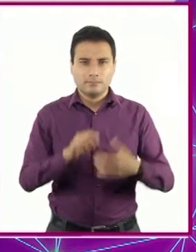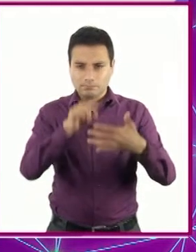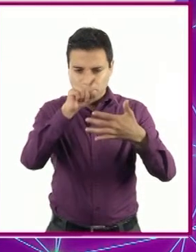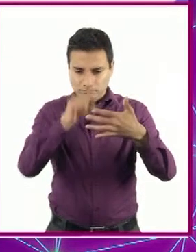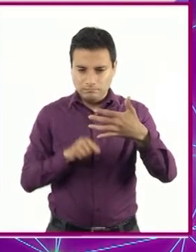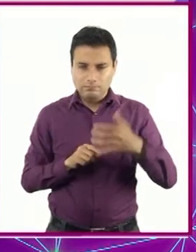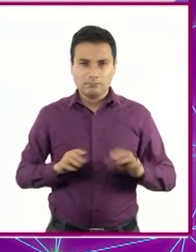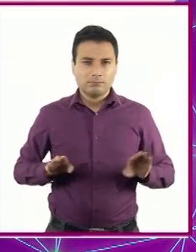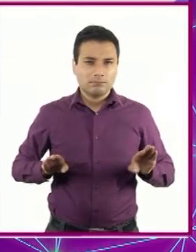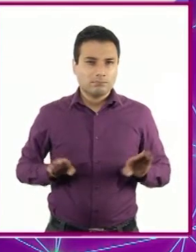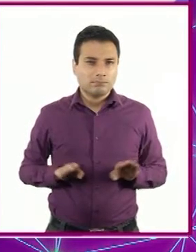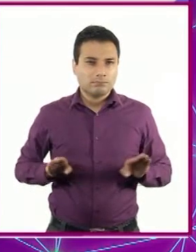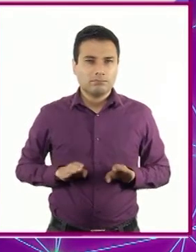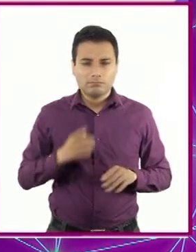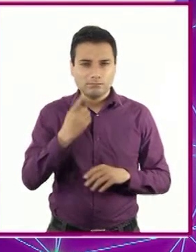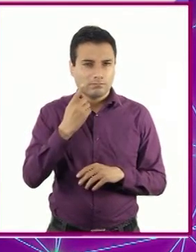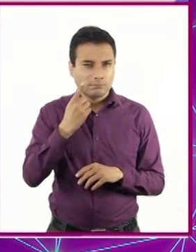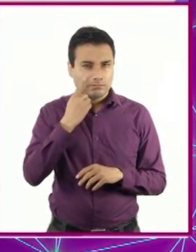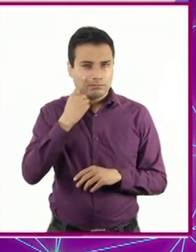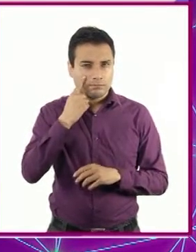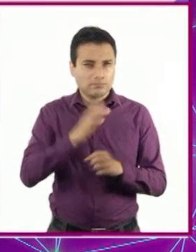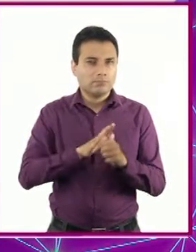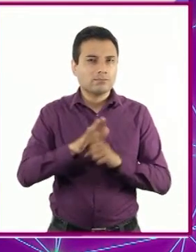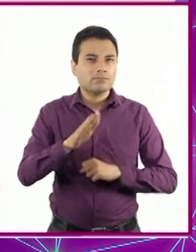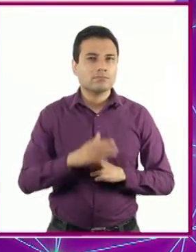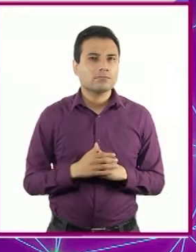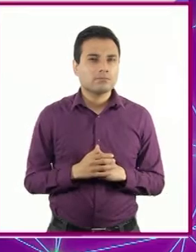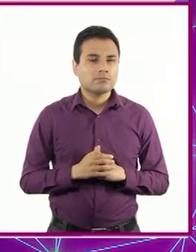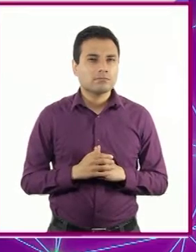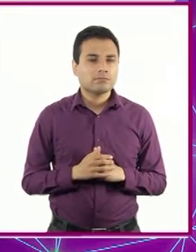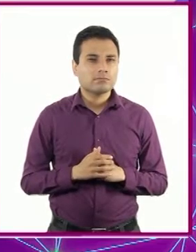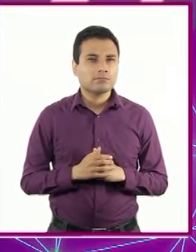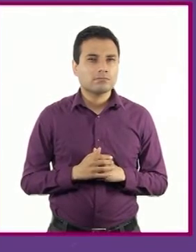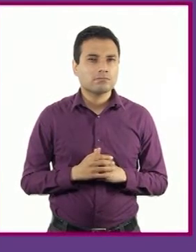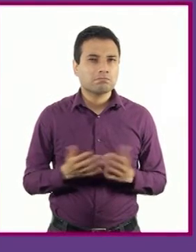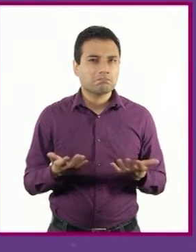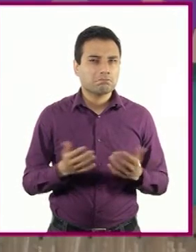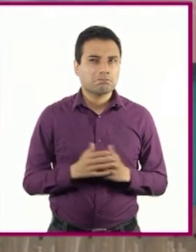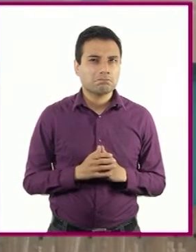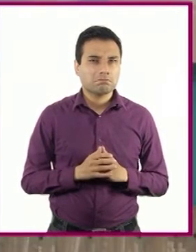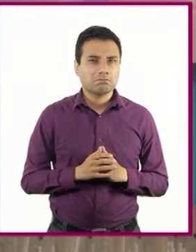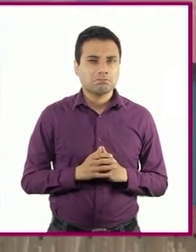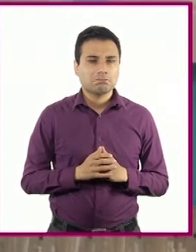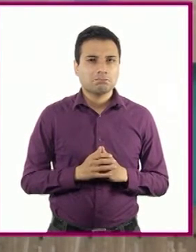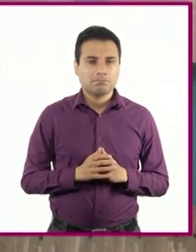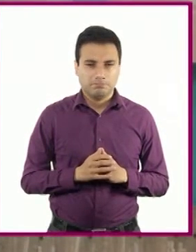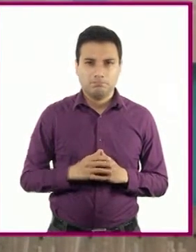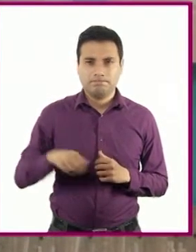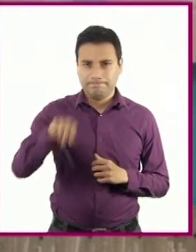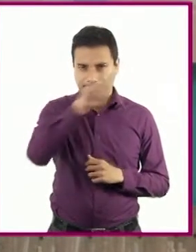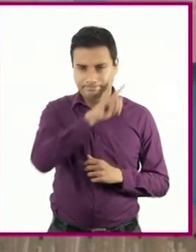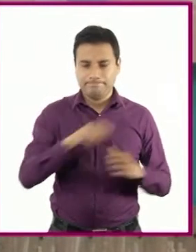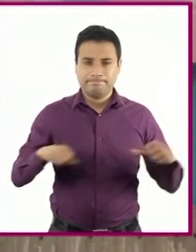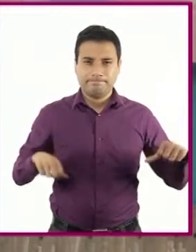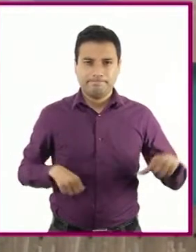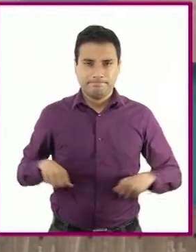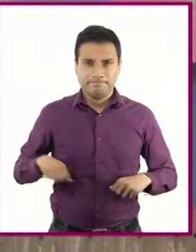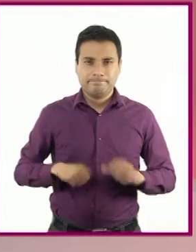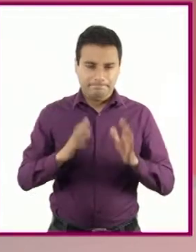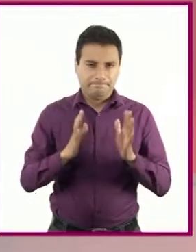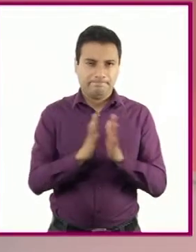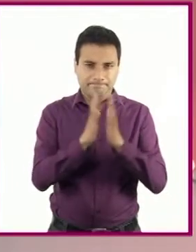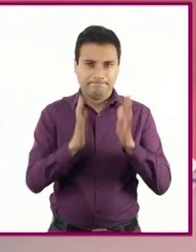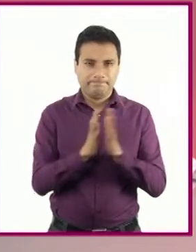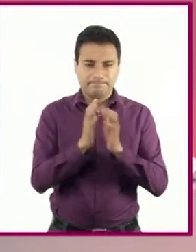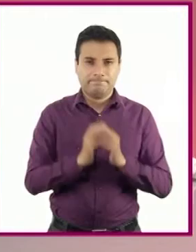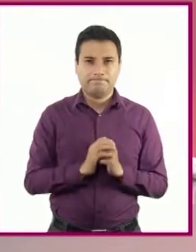medicamentos? ¿Ven sus semejanzas con los compuestos químicos? ¿Cuáles? Realicen la actividad siguiente, lean la